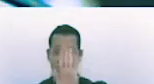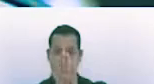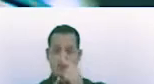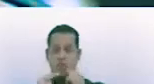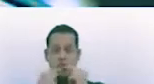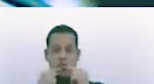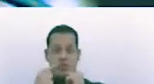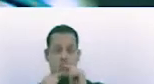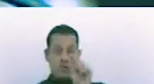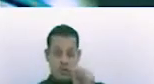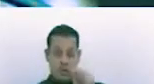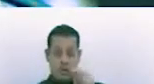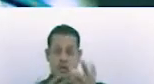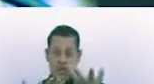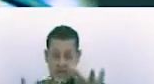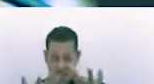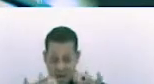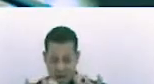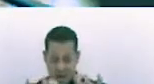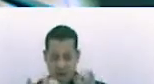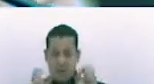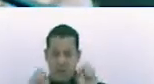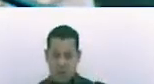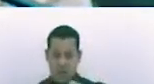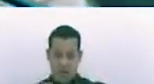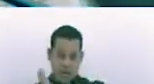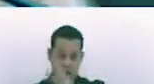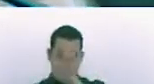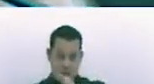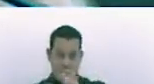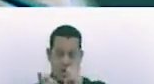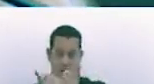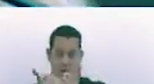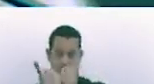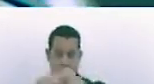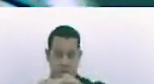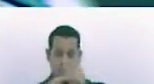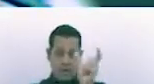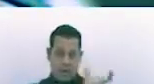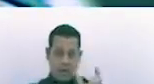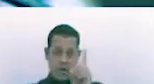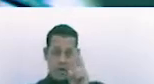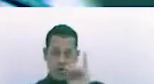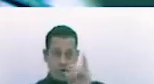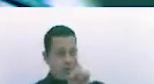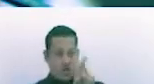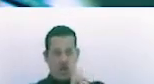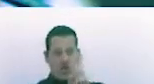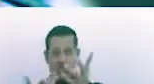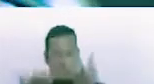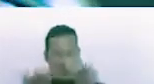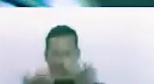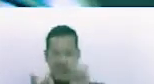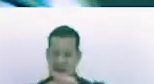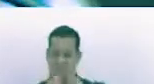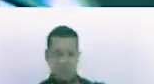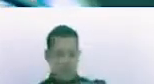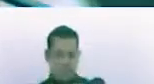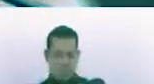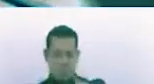voluntad. Si ustedes así lo desean, pueden ir a hacer las modificaciones. Si ustedes no quieren cambiar su